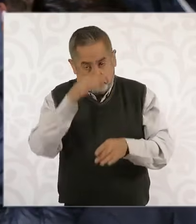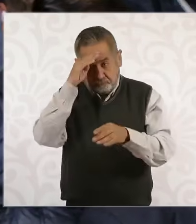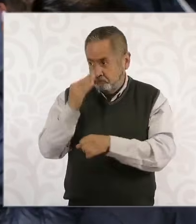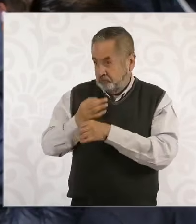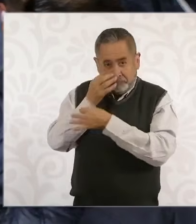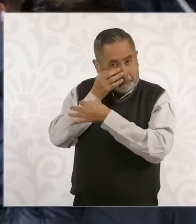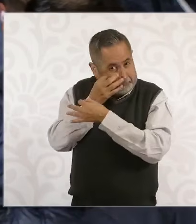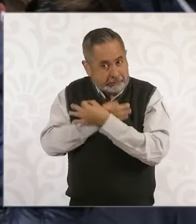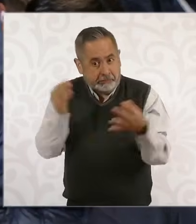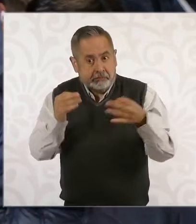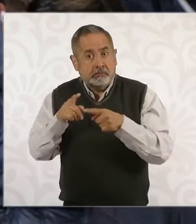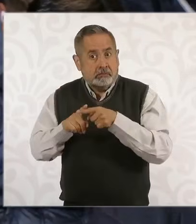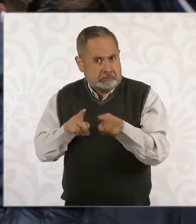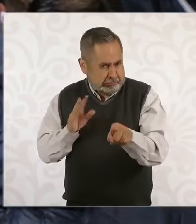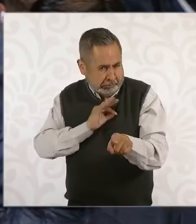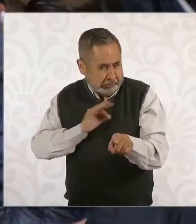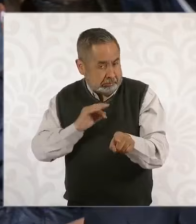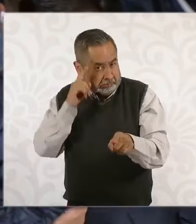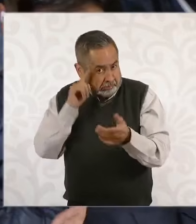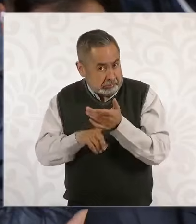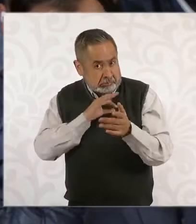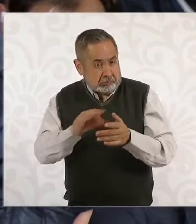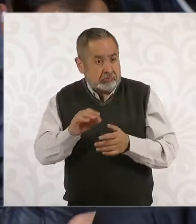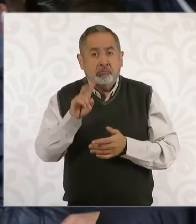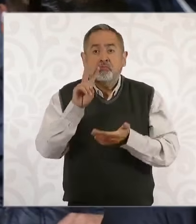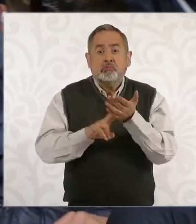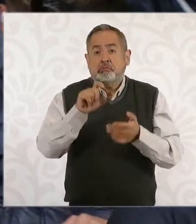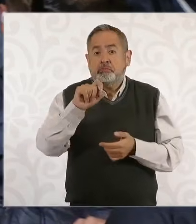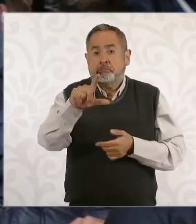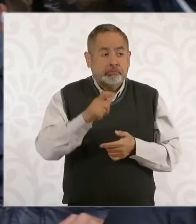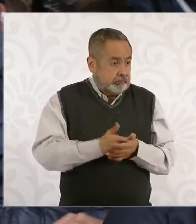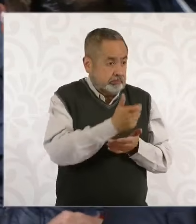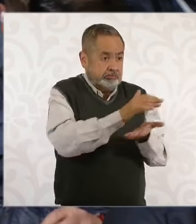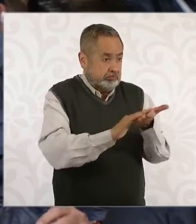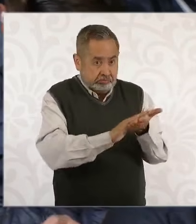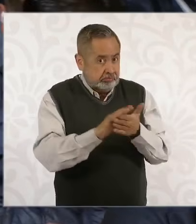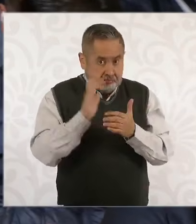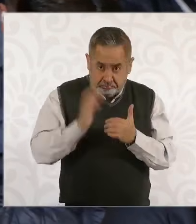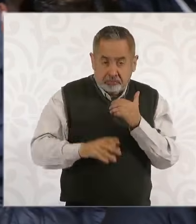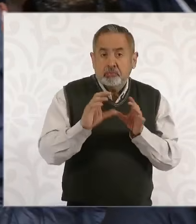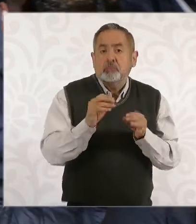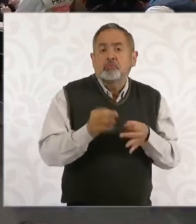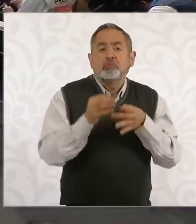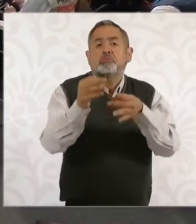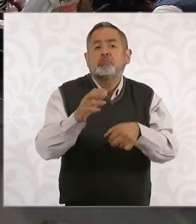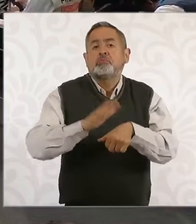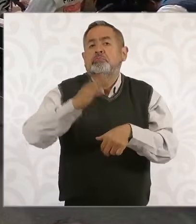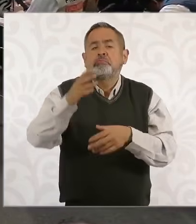anunciado, se ve que en efecto puedan lograr o necesiten más tiempo para este tipo de ayuda por parte de Hacienda, por ejemplo.